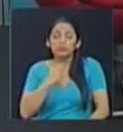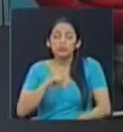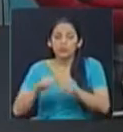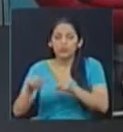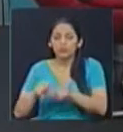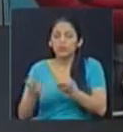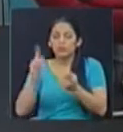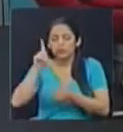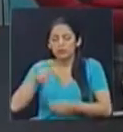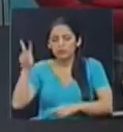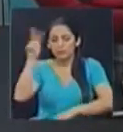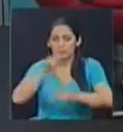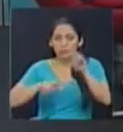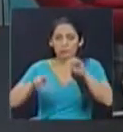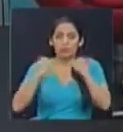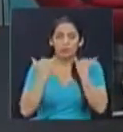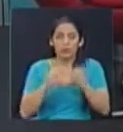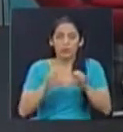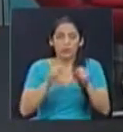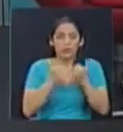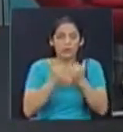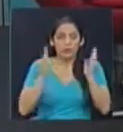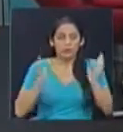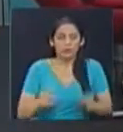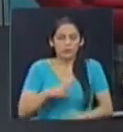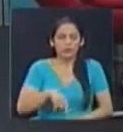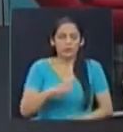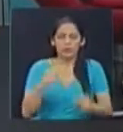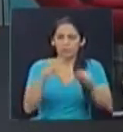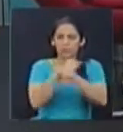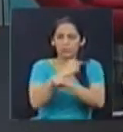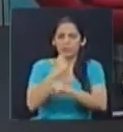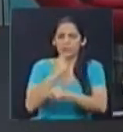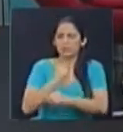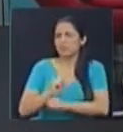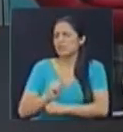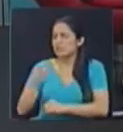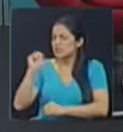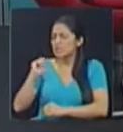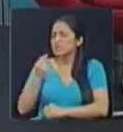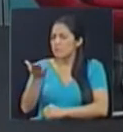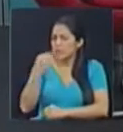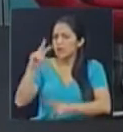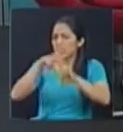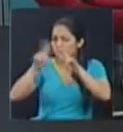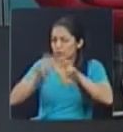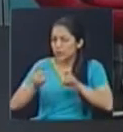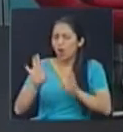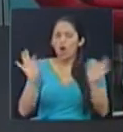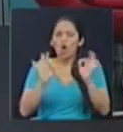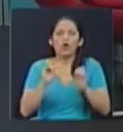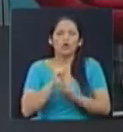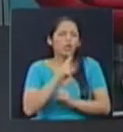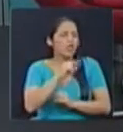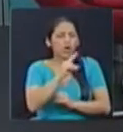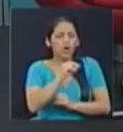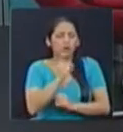criterios divididos en torno a la pertinencia de convocar o no al exfuncionario para que rinda explicaciones de este